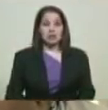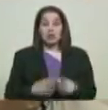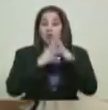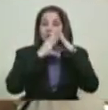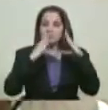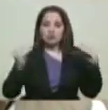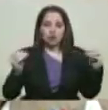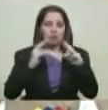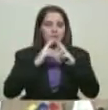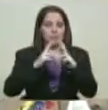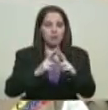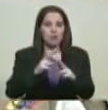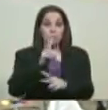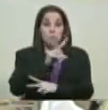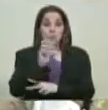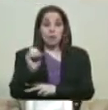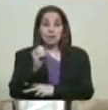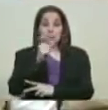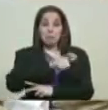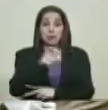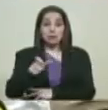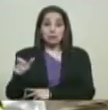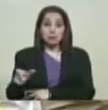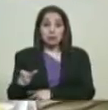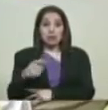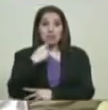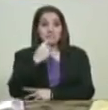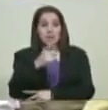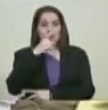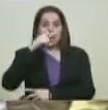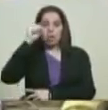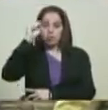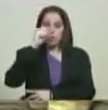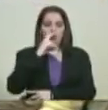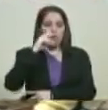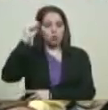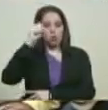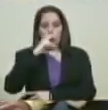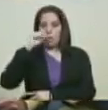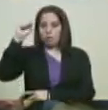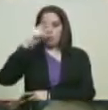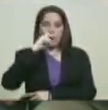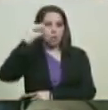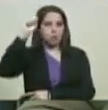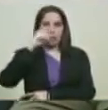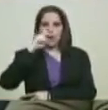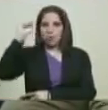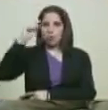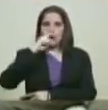Todos los encuestados, 20 personas, decían Maduro, Maduro, Maduro, Maduro, Maduro.